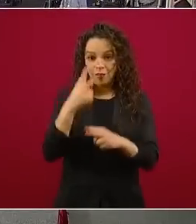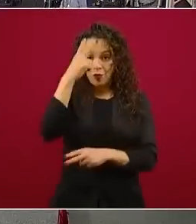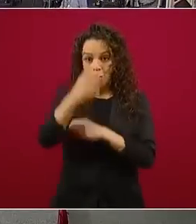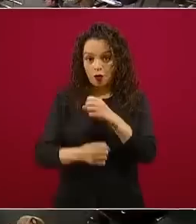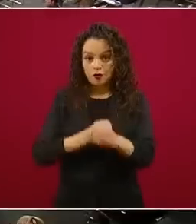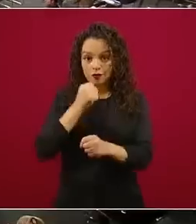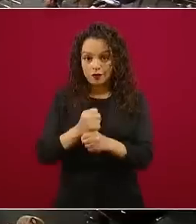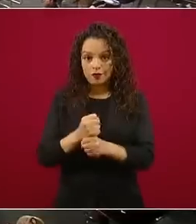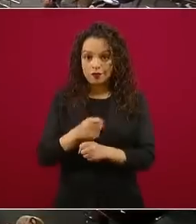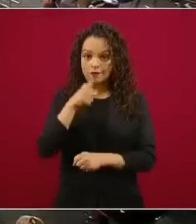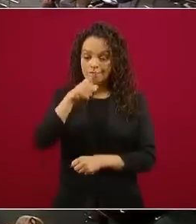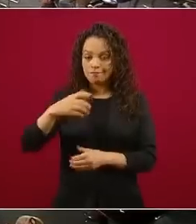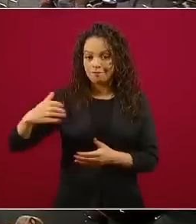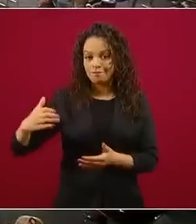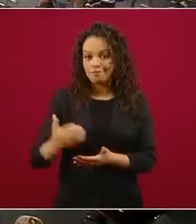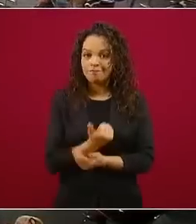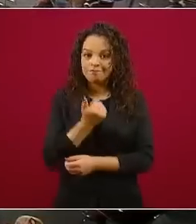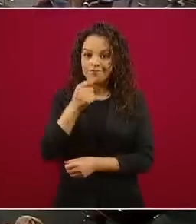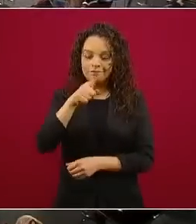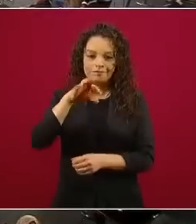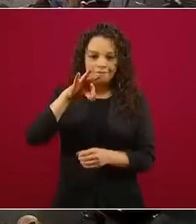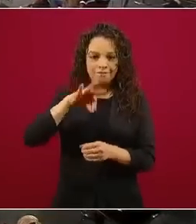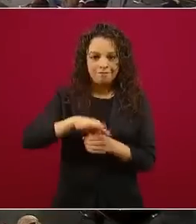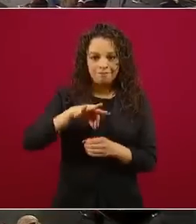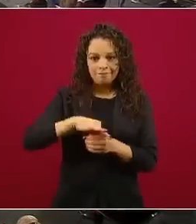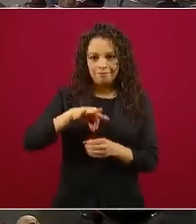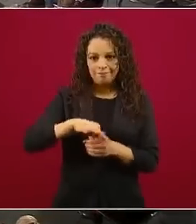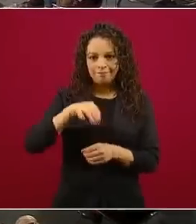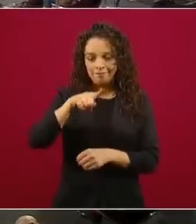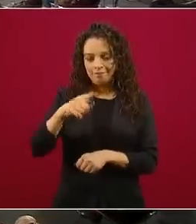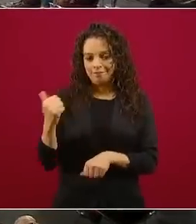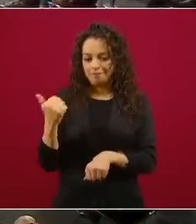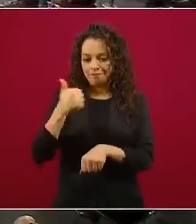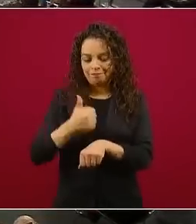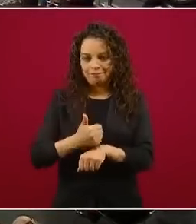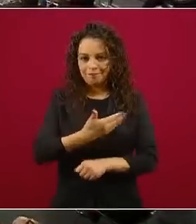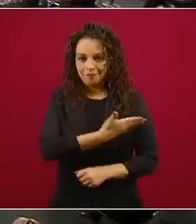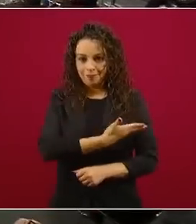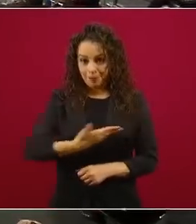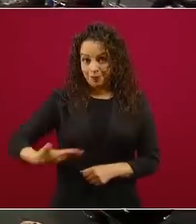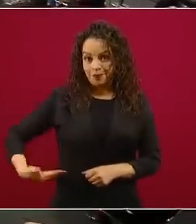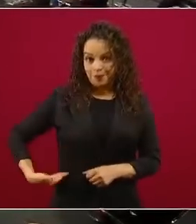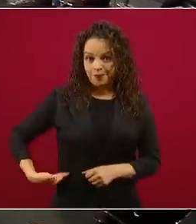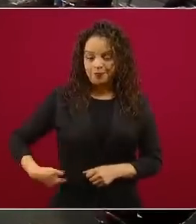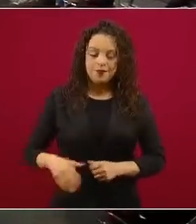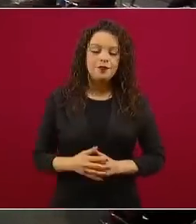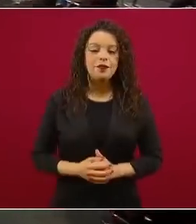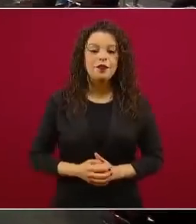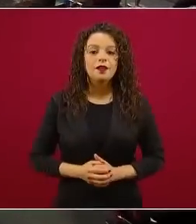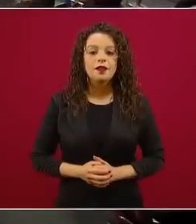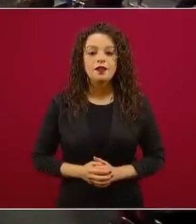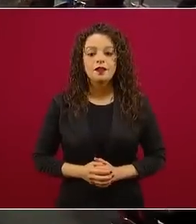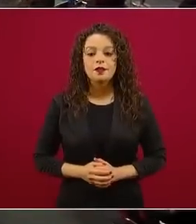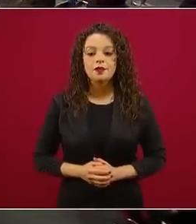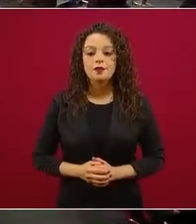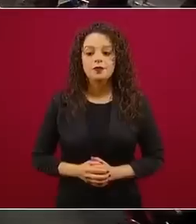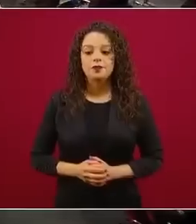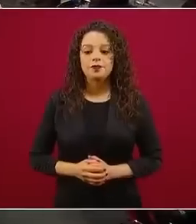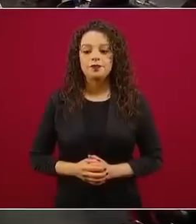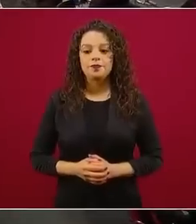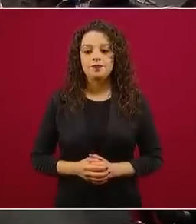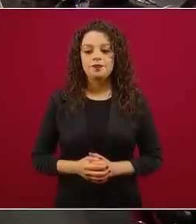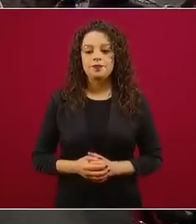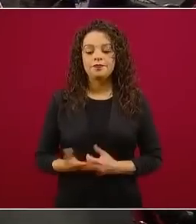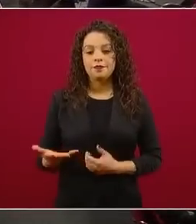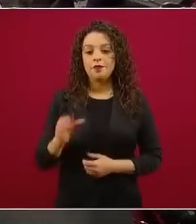el éxito de este movimiento que lo llevó a la presidencia. Y bueno, si me permite, es un poquito